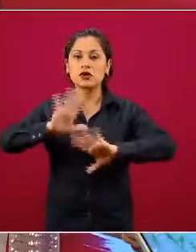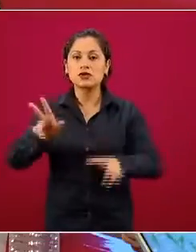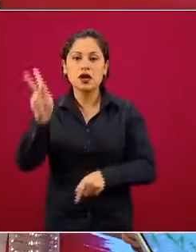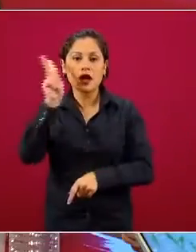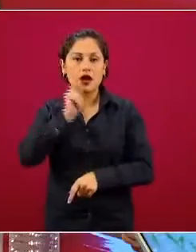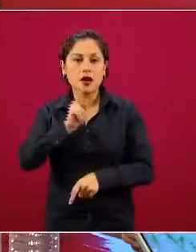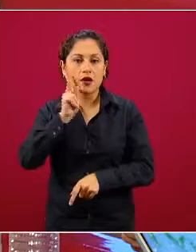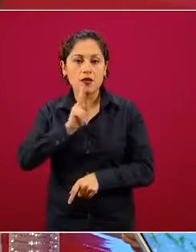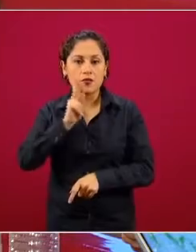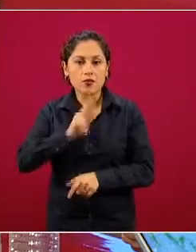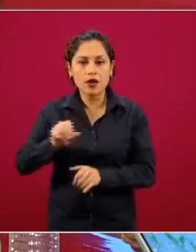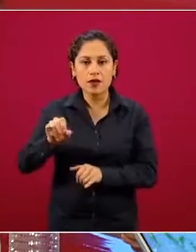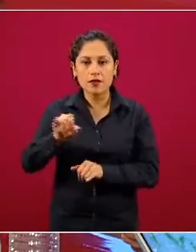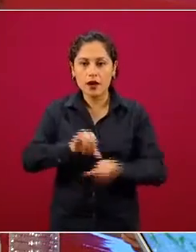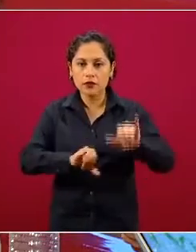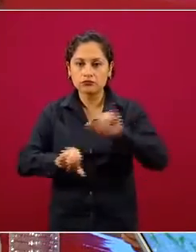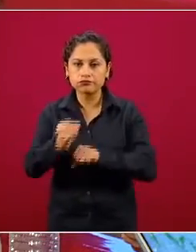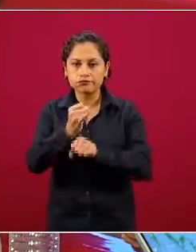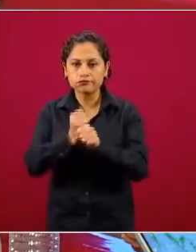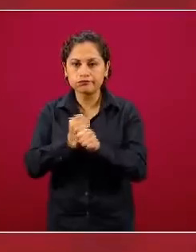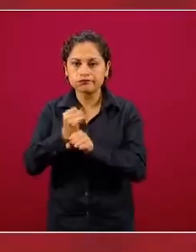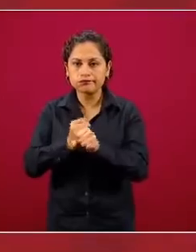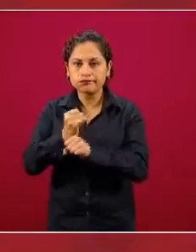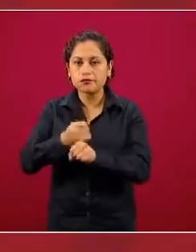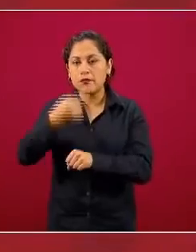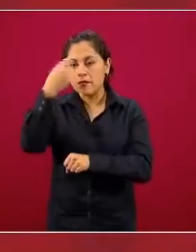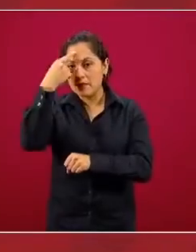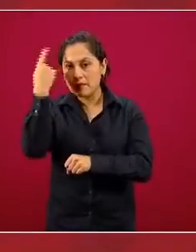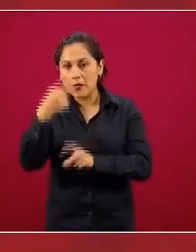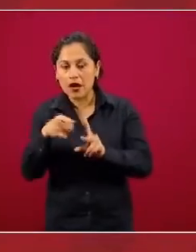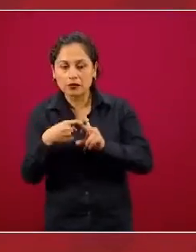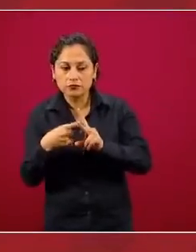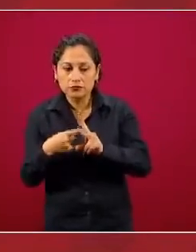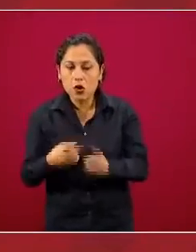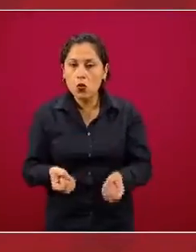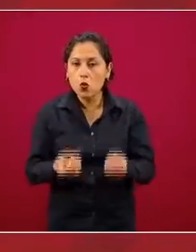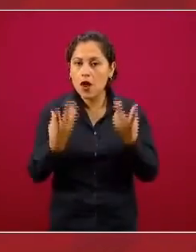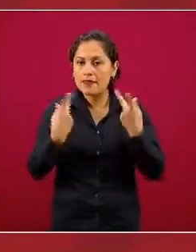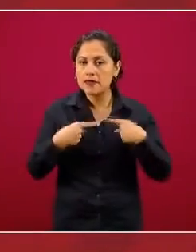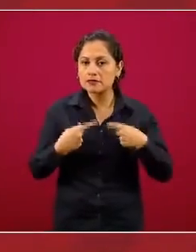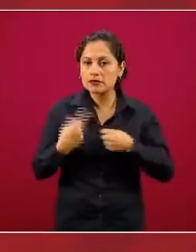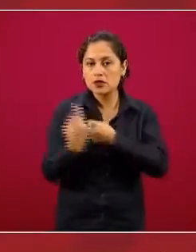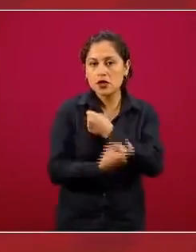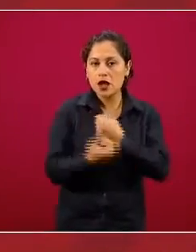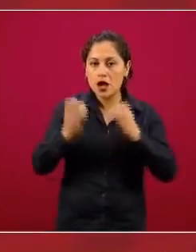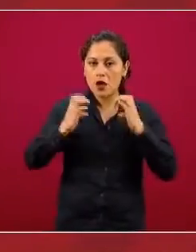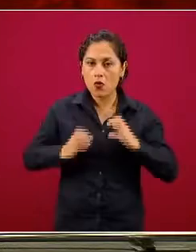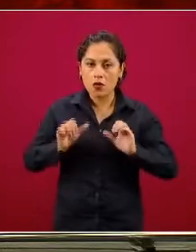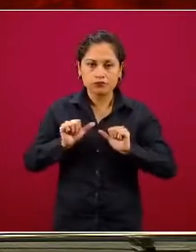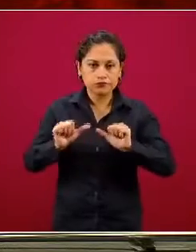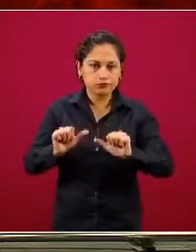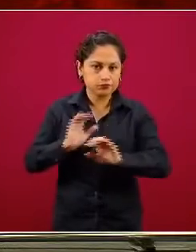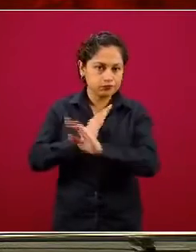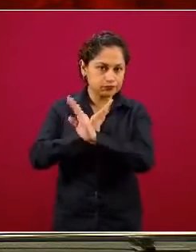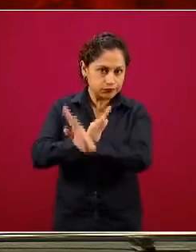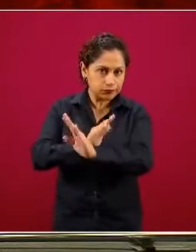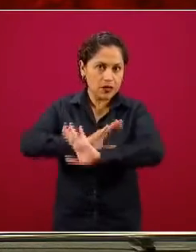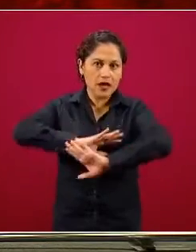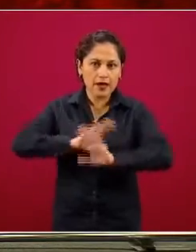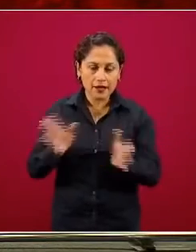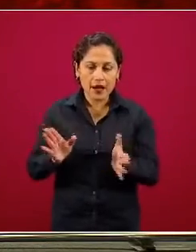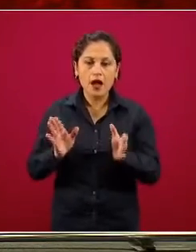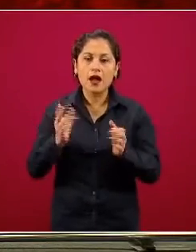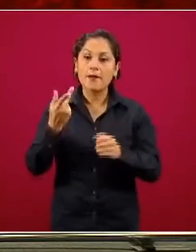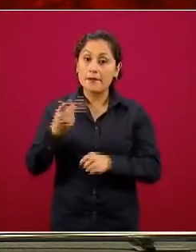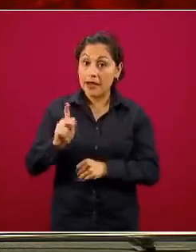qué porcentaje de inmunes existen y contribuirá a las decisiones, pero no es un elemento indispensable para tomar la